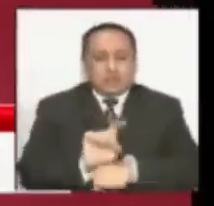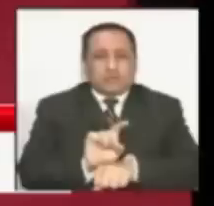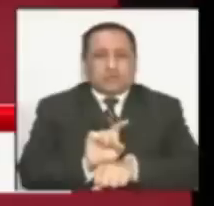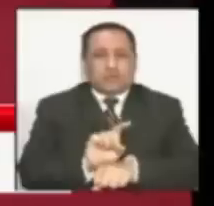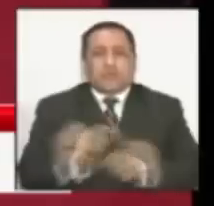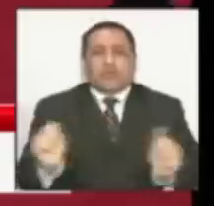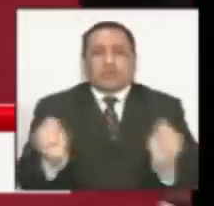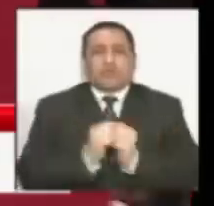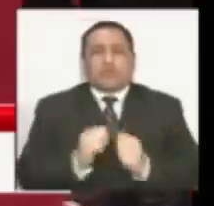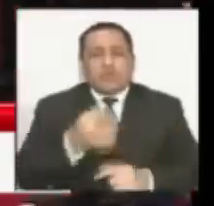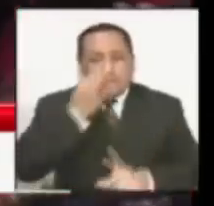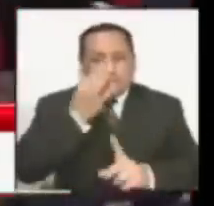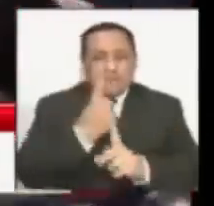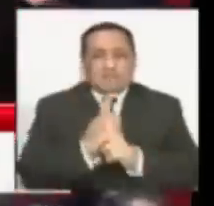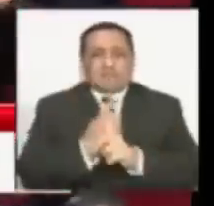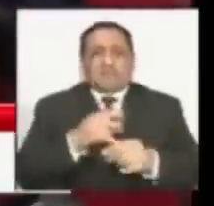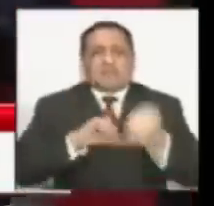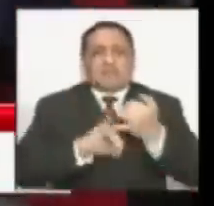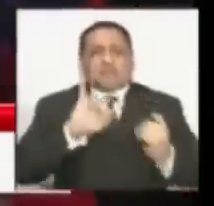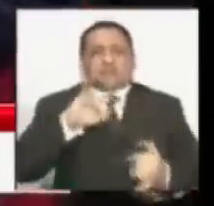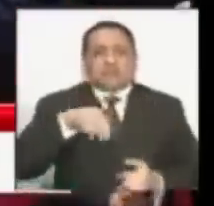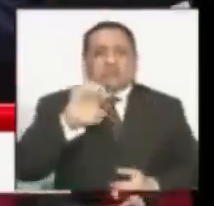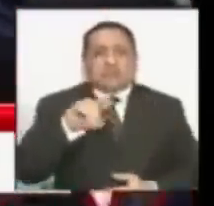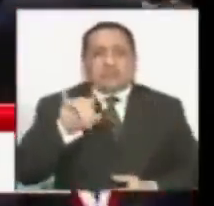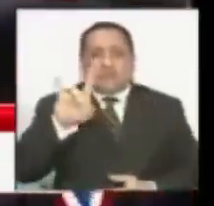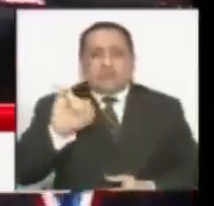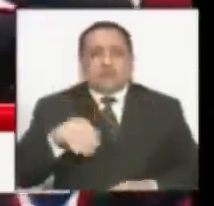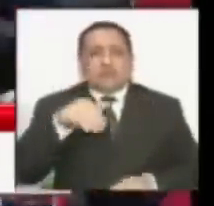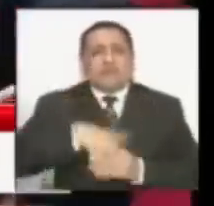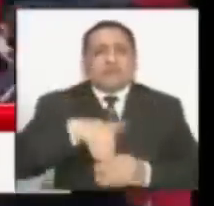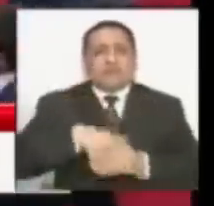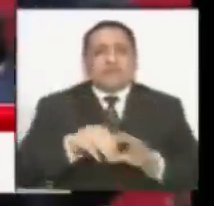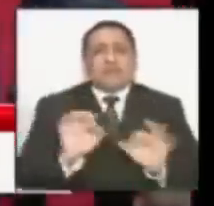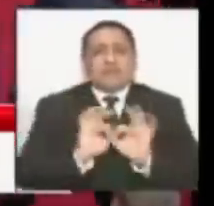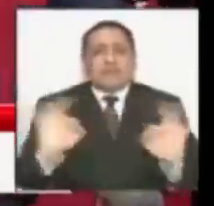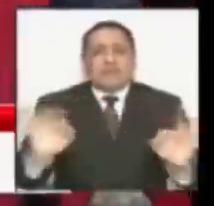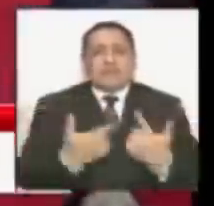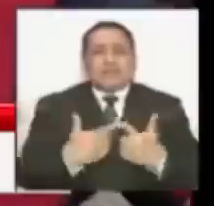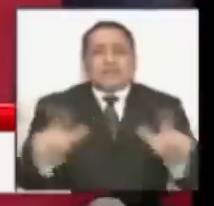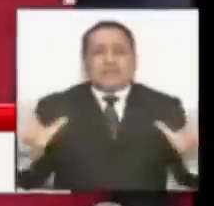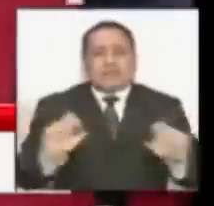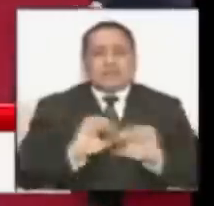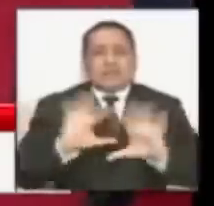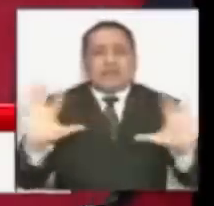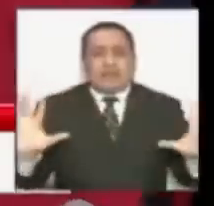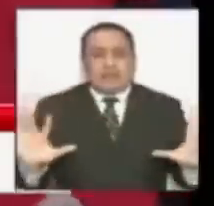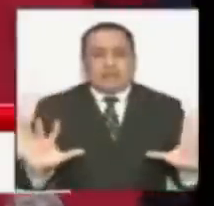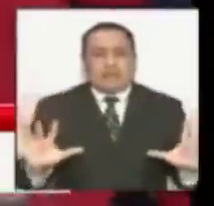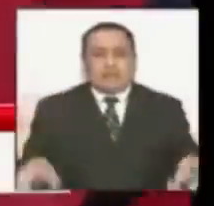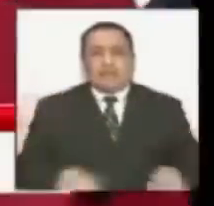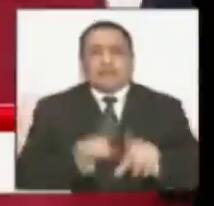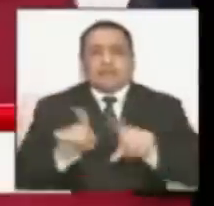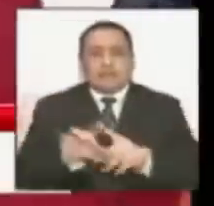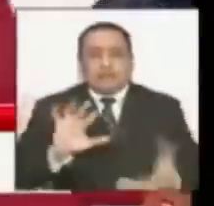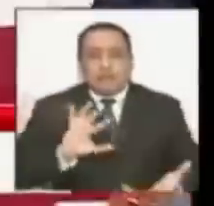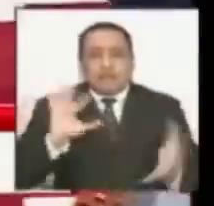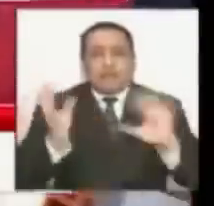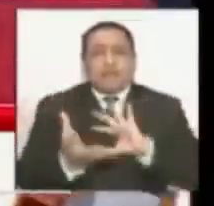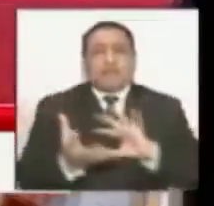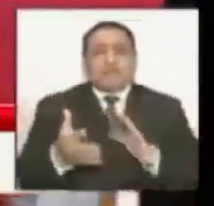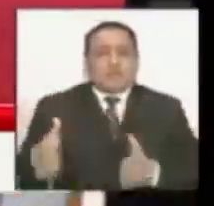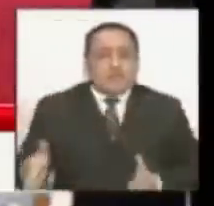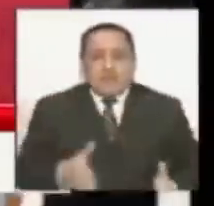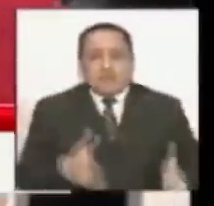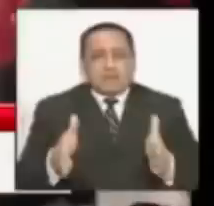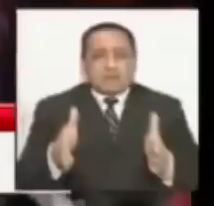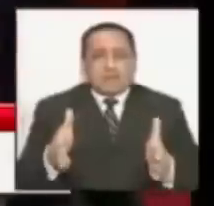peruanos patriados viven por trabajo, por estudios, etc. Y se agruparon en distintas ciudades,